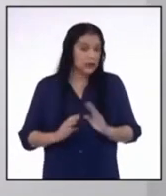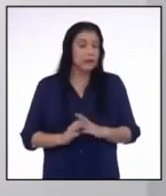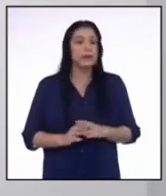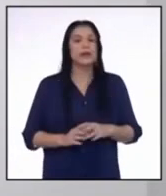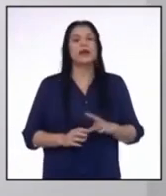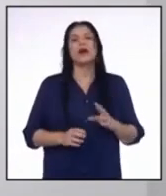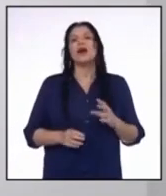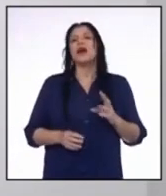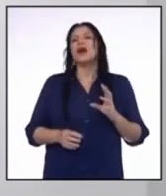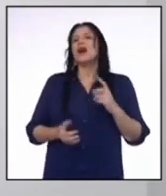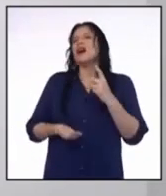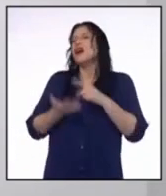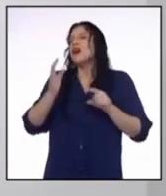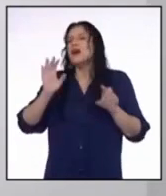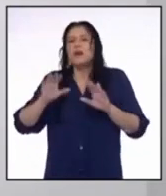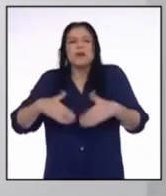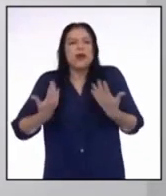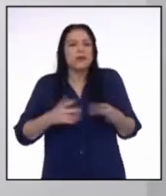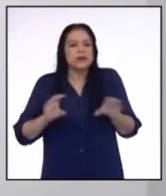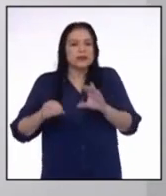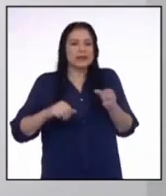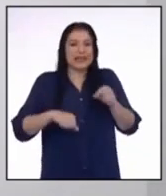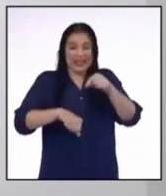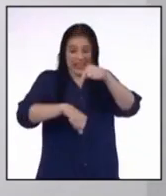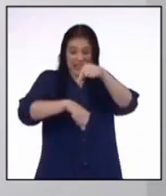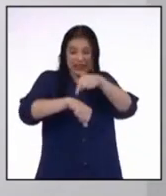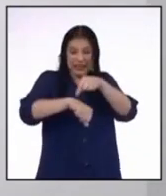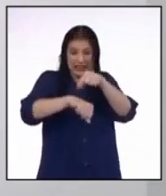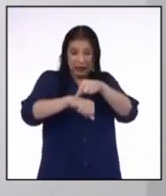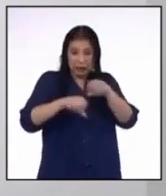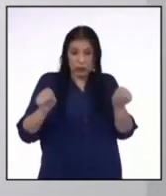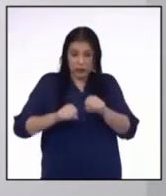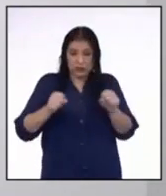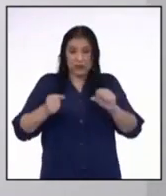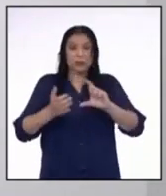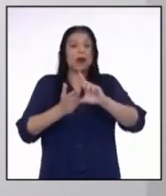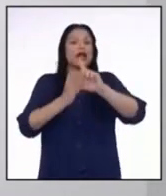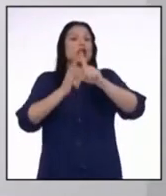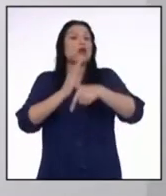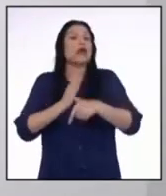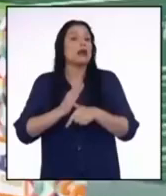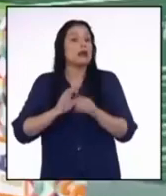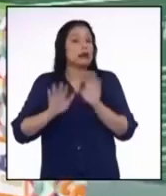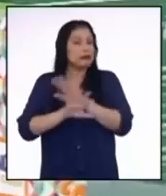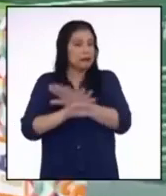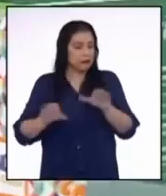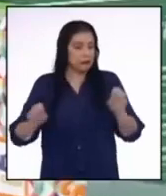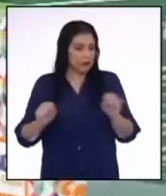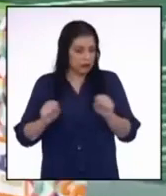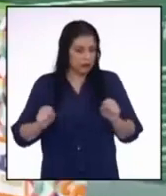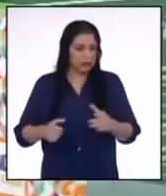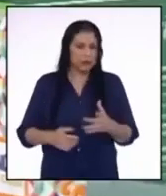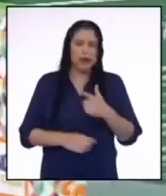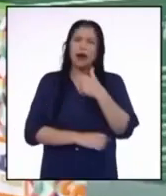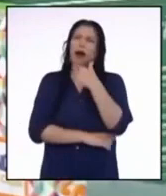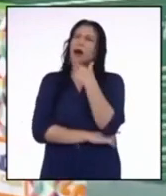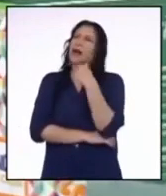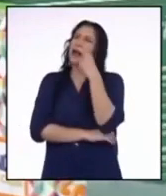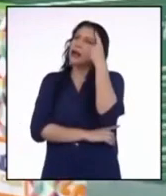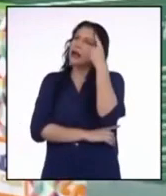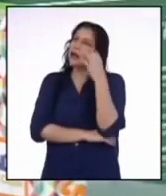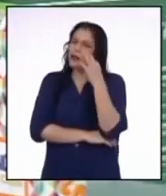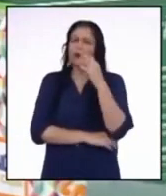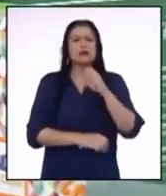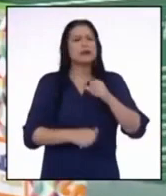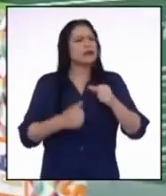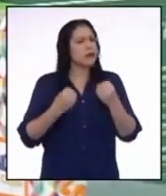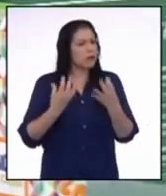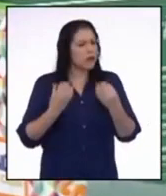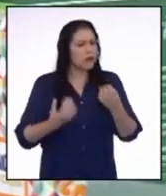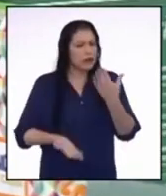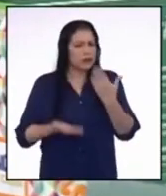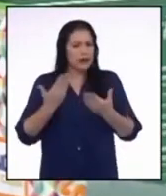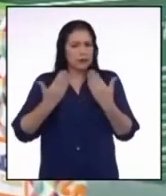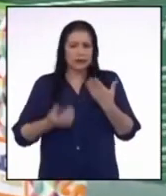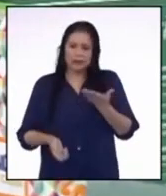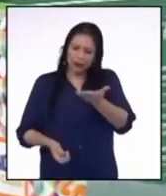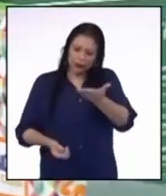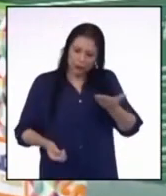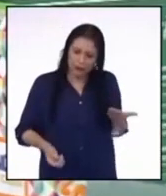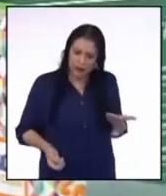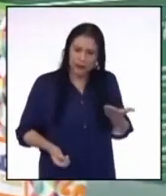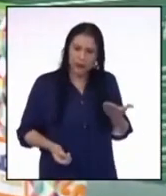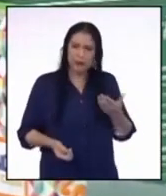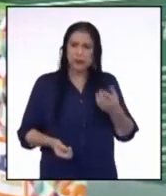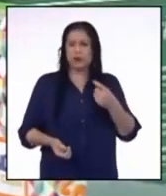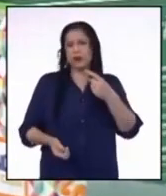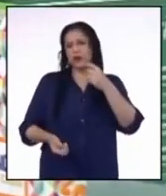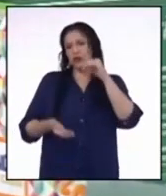¿Qué podríamos hacer durante y después de la emergencia? Profesora, creo que sería bueno también que invitemos a las chicas y chicos de